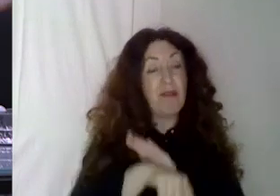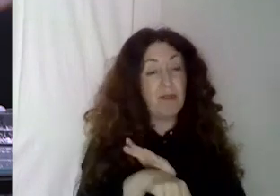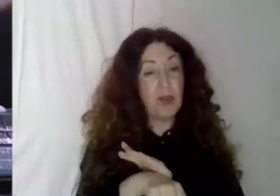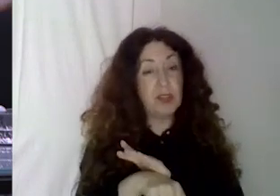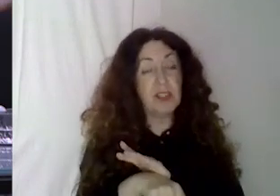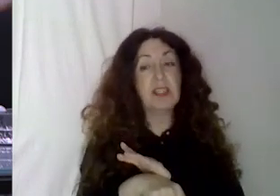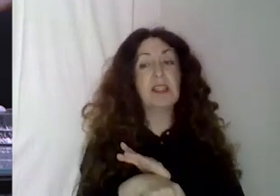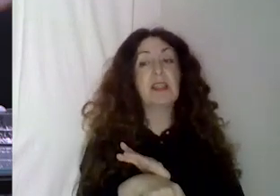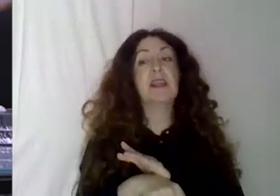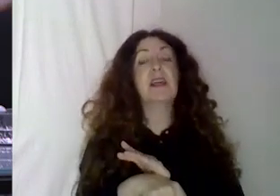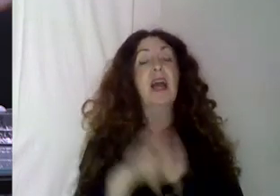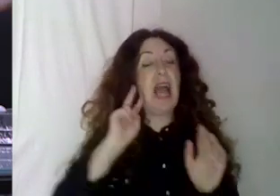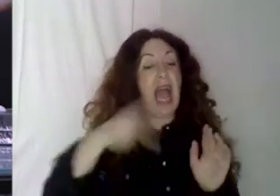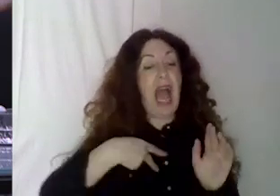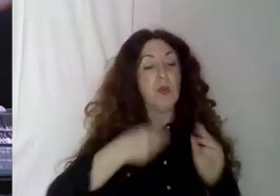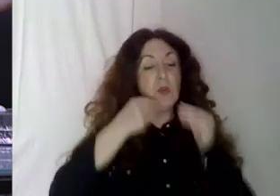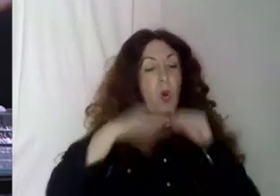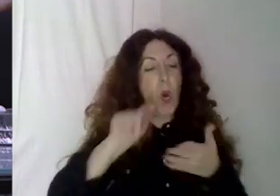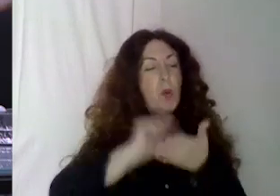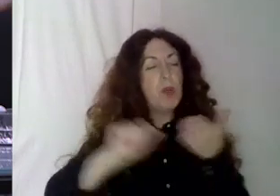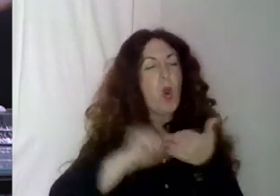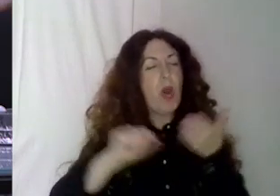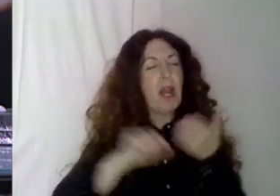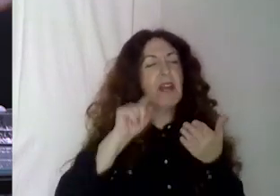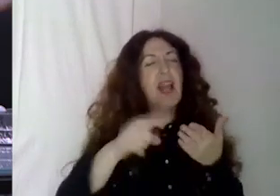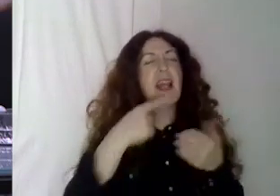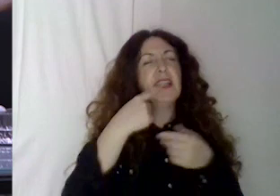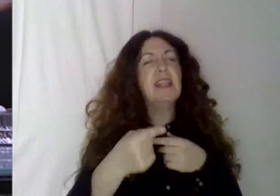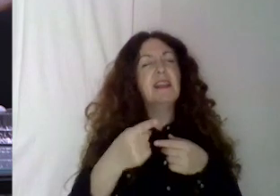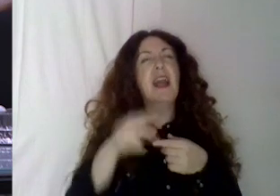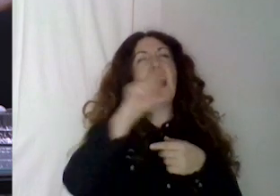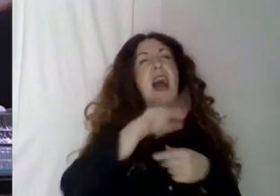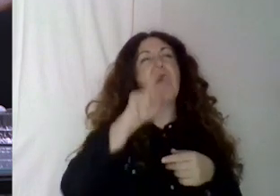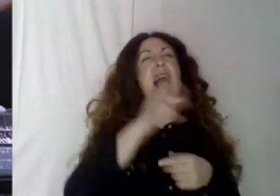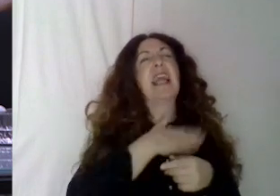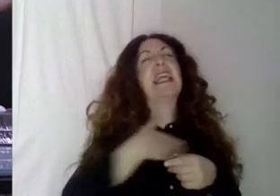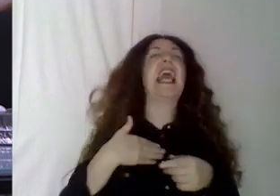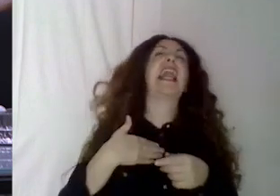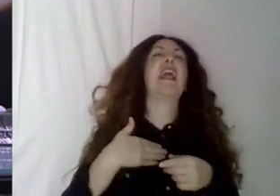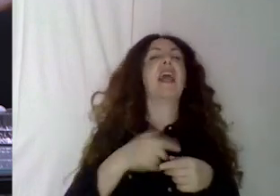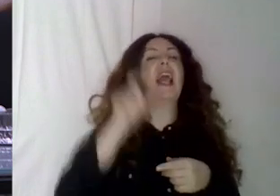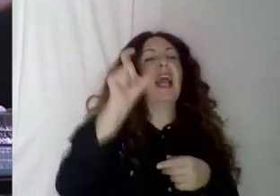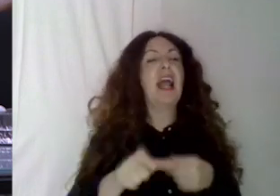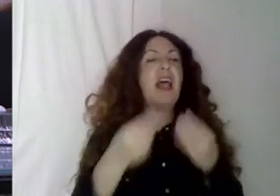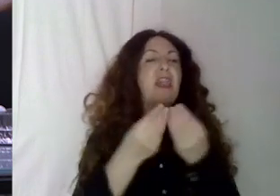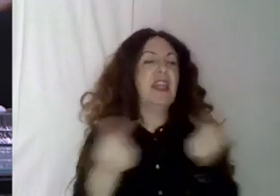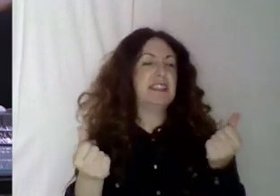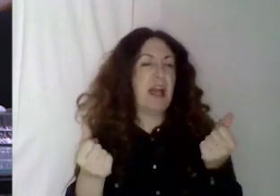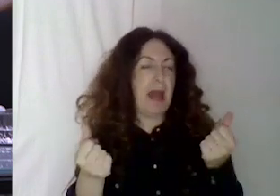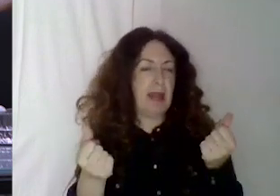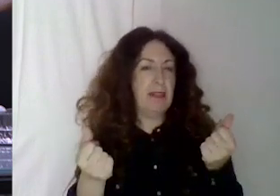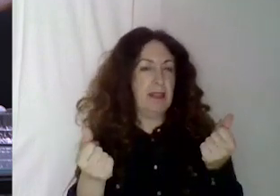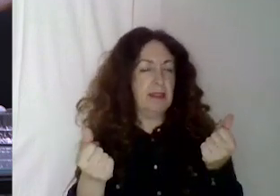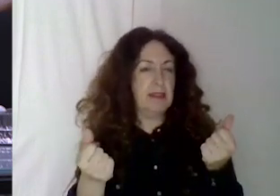una refriega, eran copas, era, bueno, como diríamos en el mundo contemporáneo. Y entonces se sienta a contarse el trauma. Se sienta a contarse el